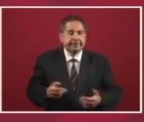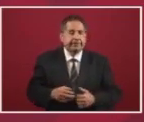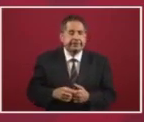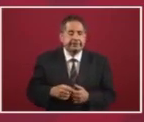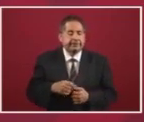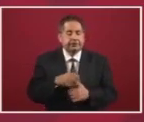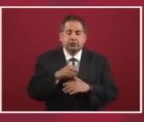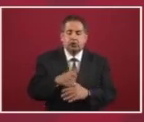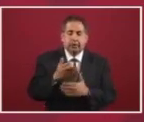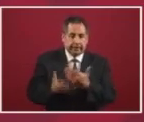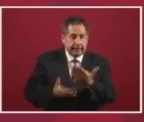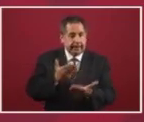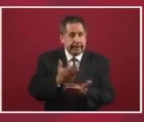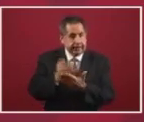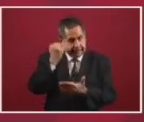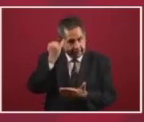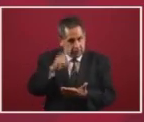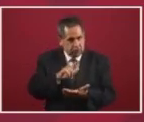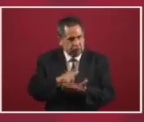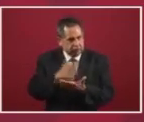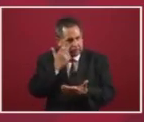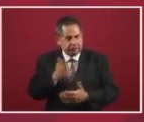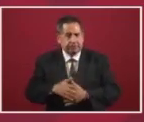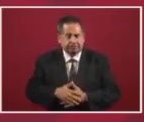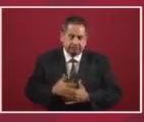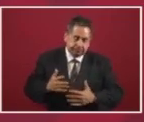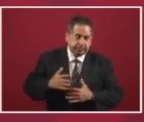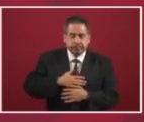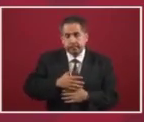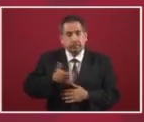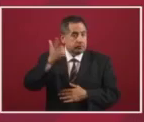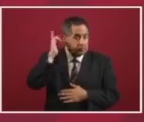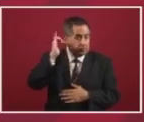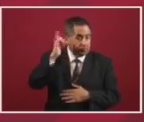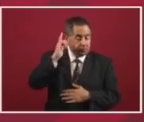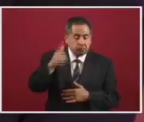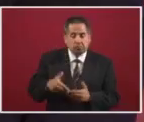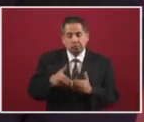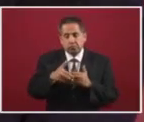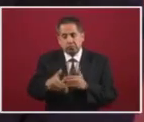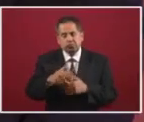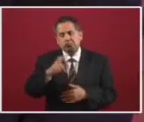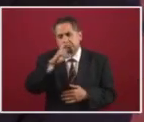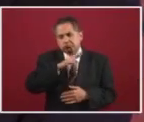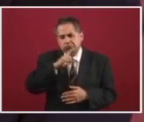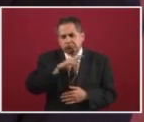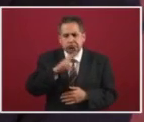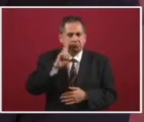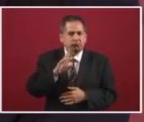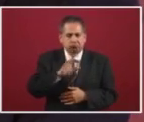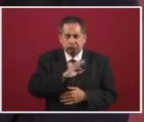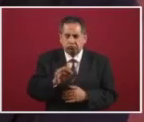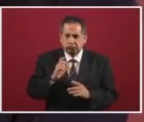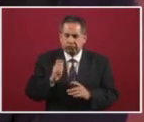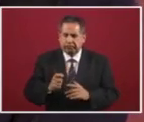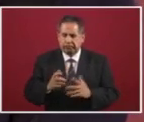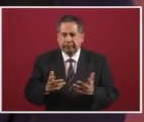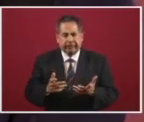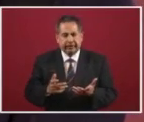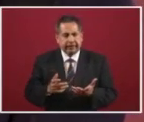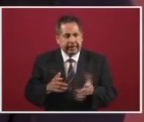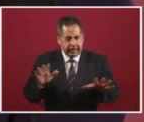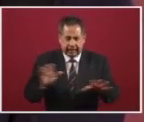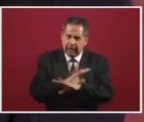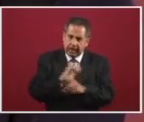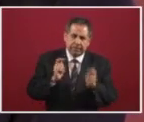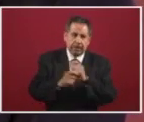la iniciativa. Ojalá y pronto se lleve a cabo esta